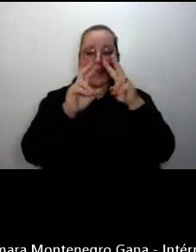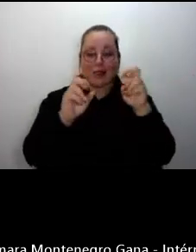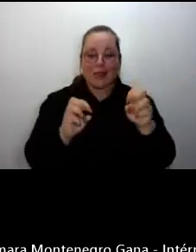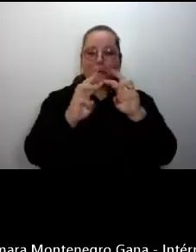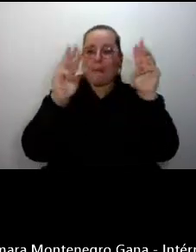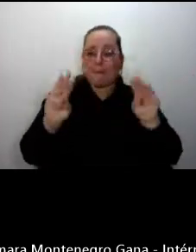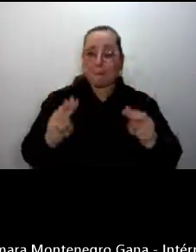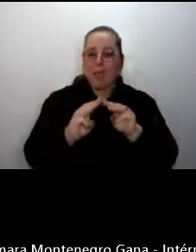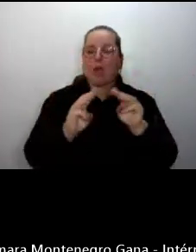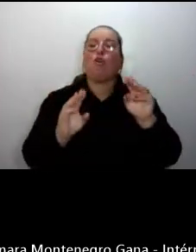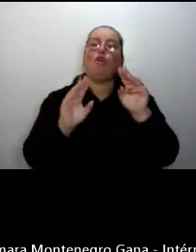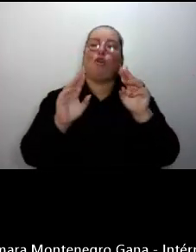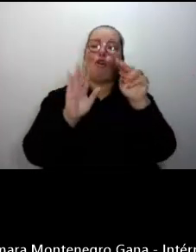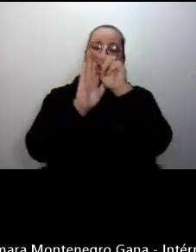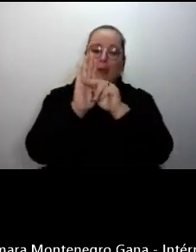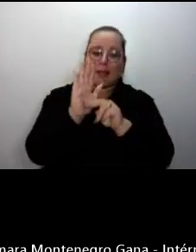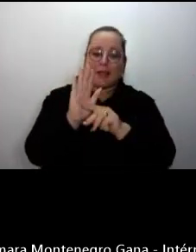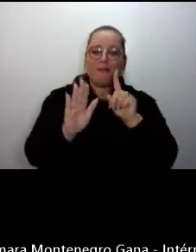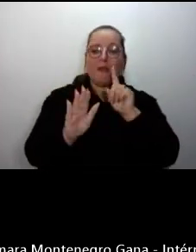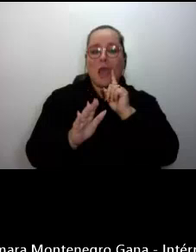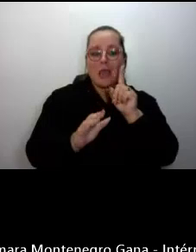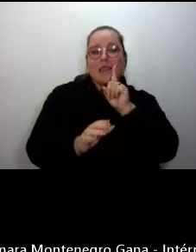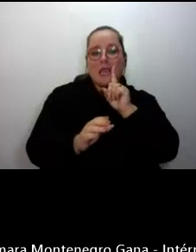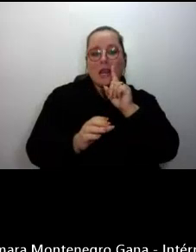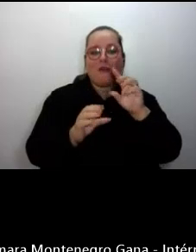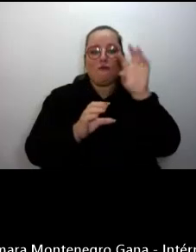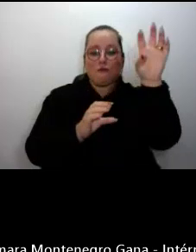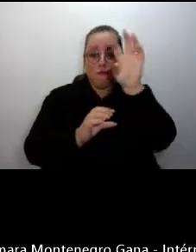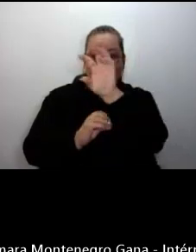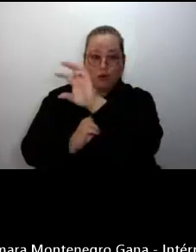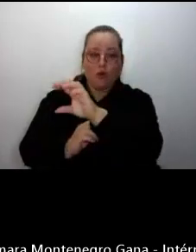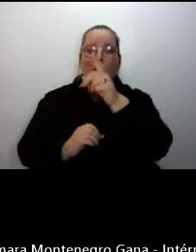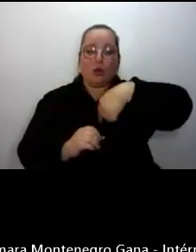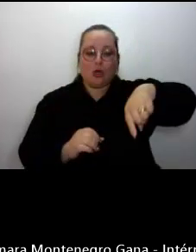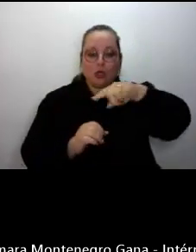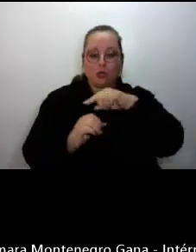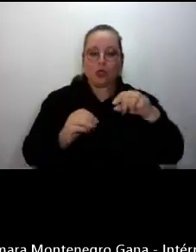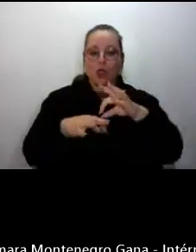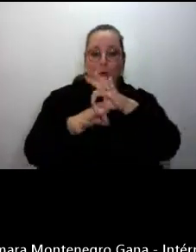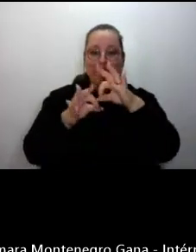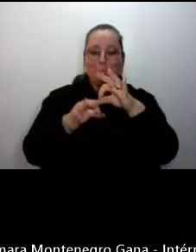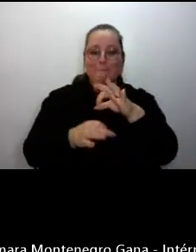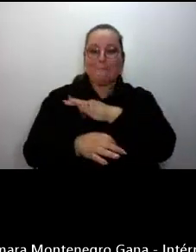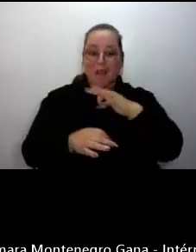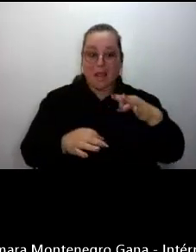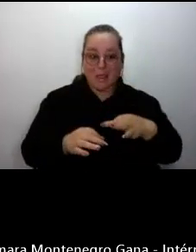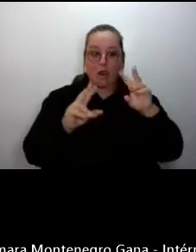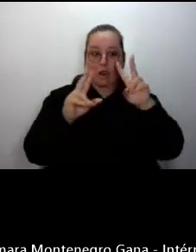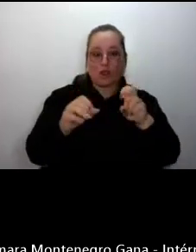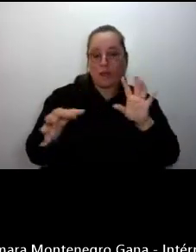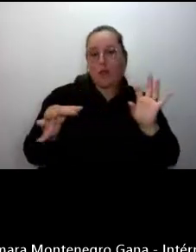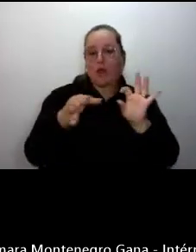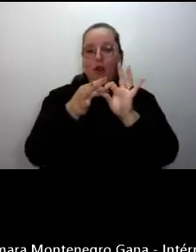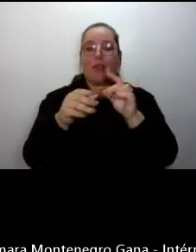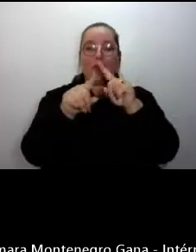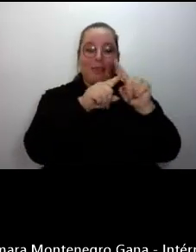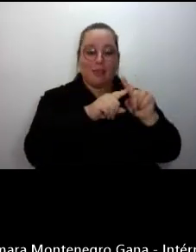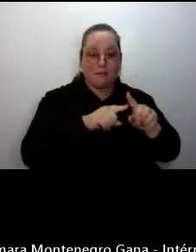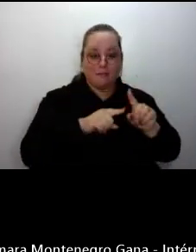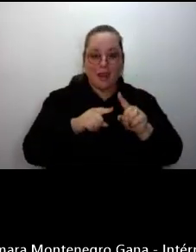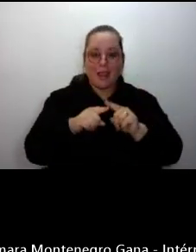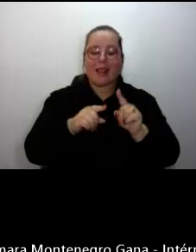normativo, recordarles que existe un flujograma a nivel ministerial para poder conectarse, ¿cierto?, con los distintos niveles del sistema